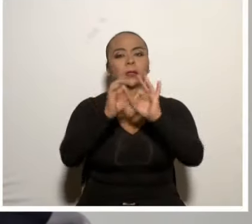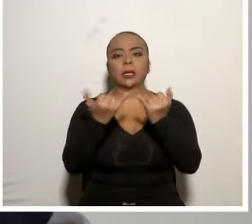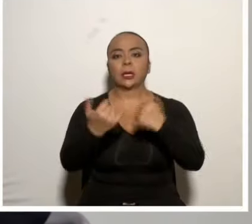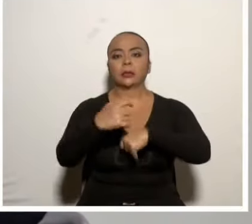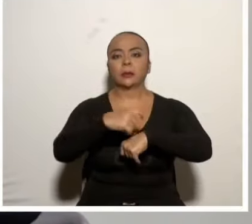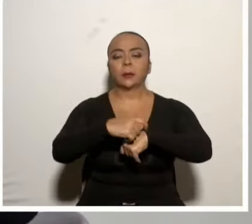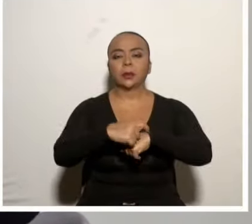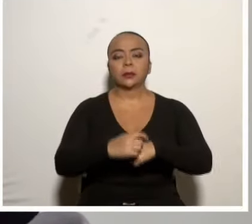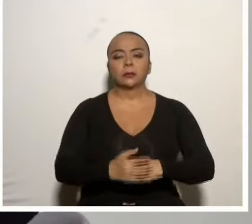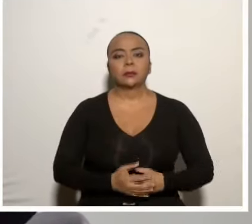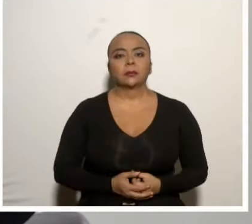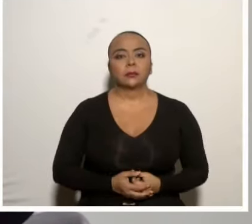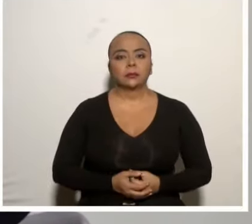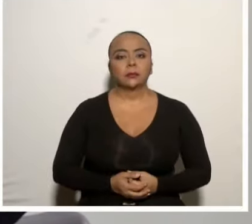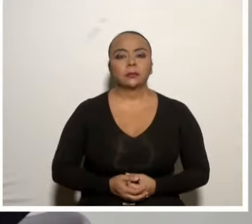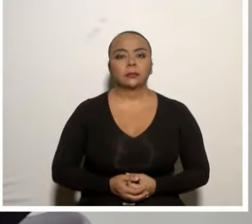momento